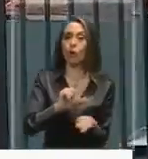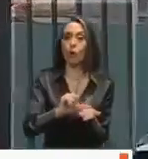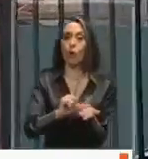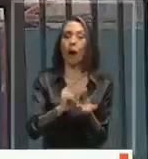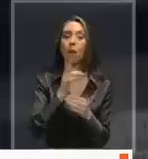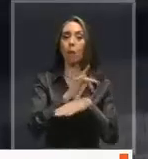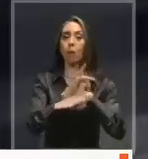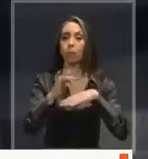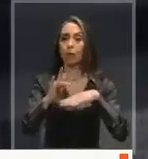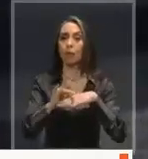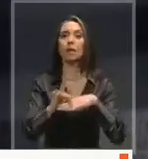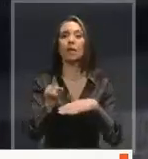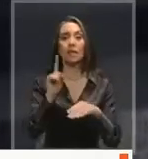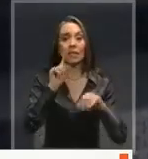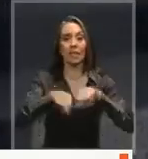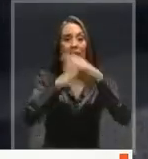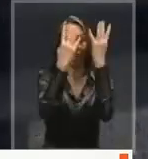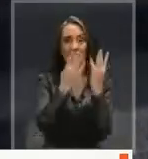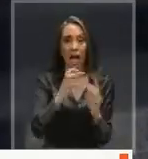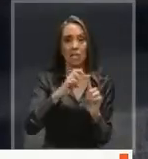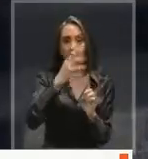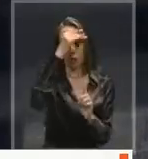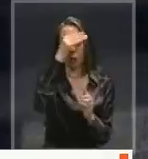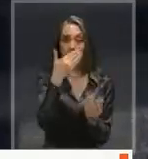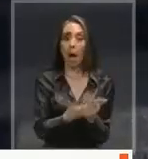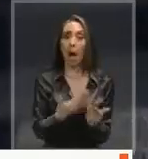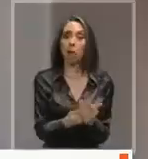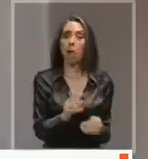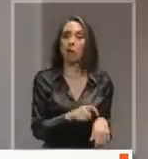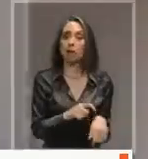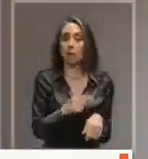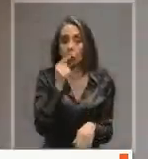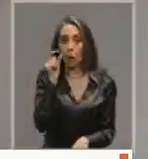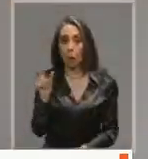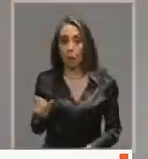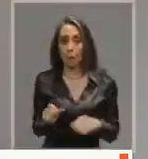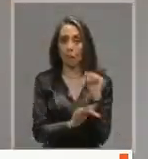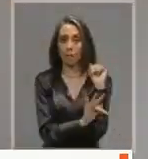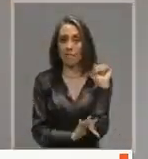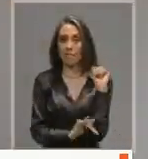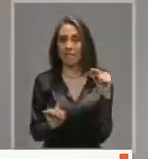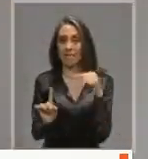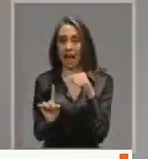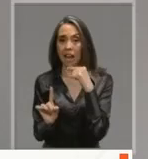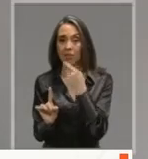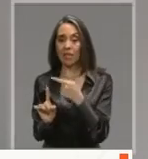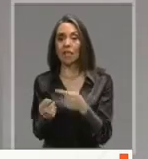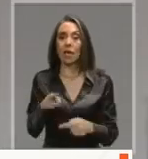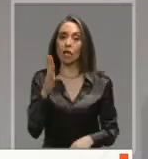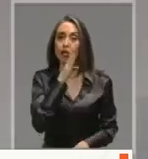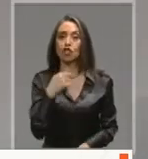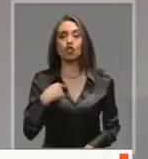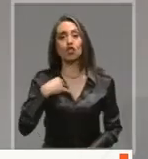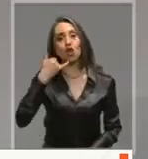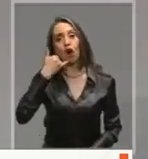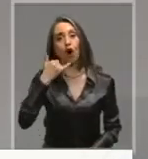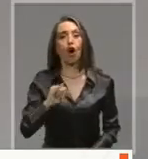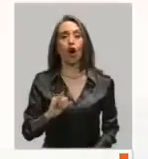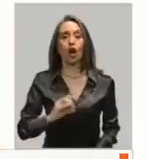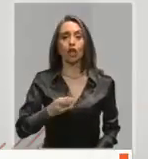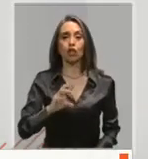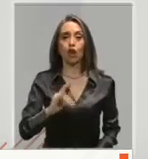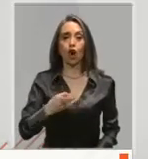no pierde el tiempo en la cárcel de Puente Alto. Según la fiscalía, fue Miguel Ángel Apaplaza Suárez quien simuló ser Giorgio Jackson para robar